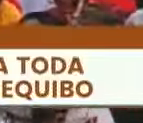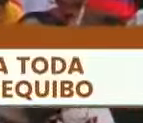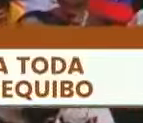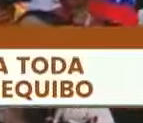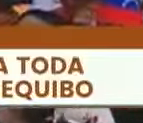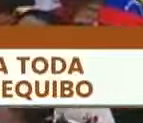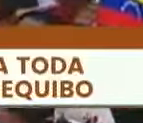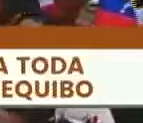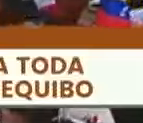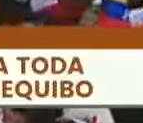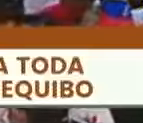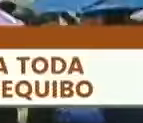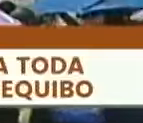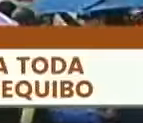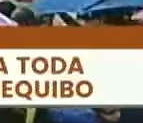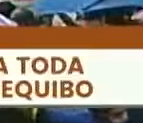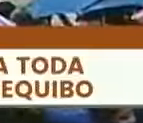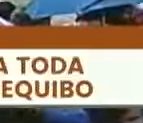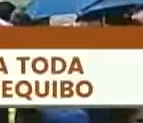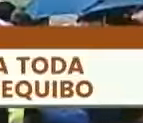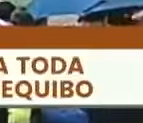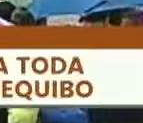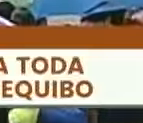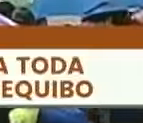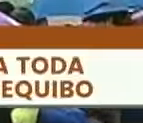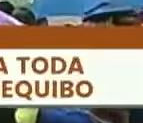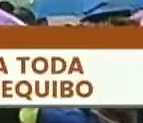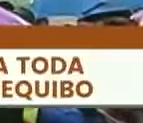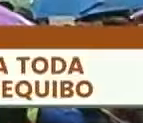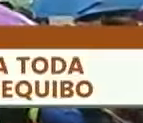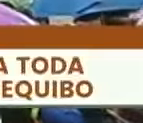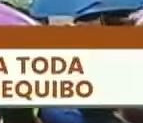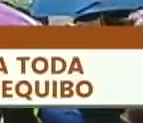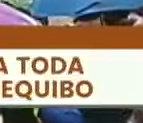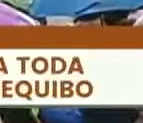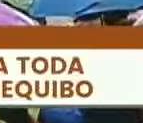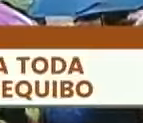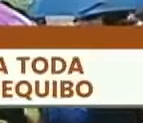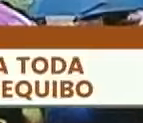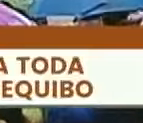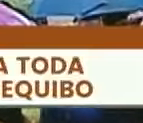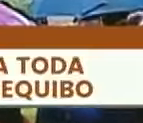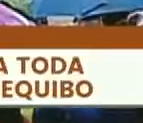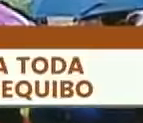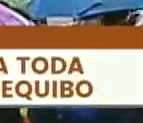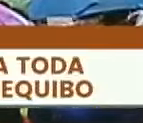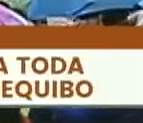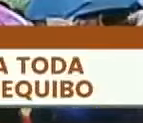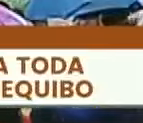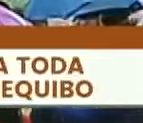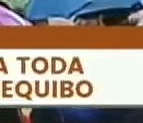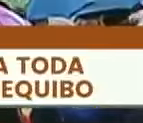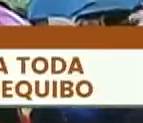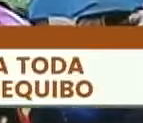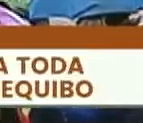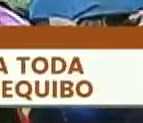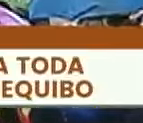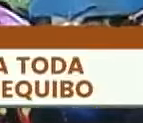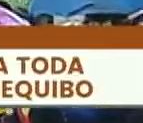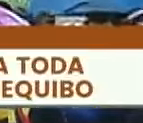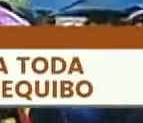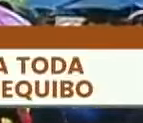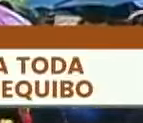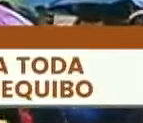Bueno, compatriotas, y así con la fuerza de nuestros voceros y voceras, líderes y lideresas